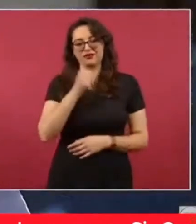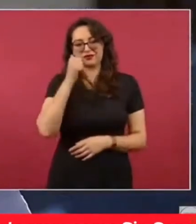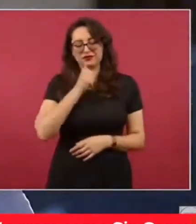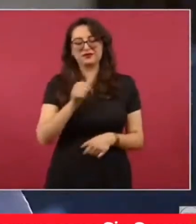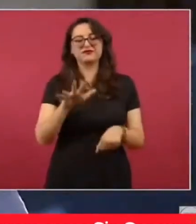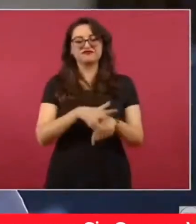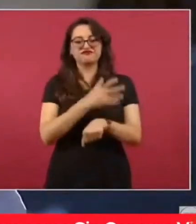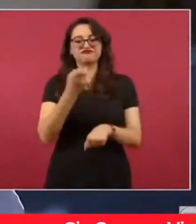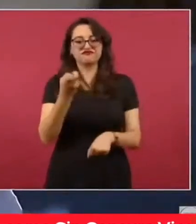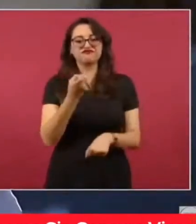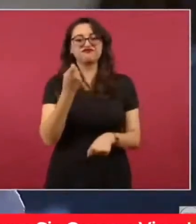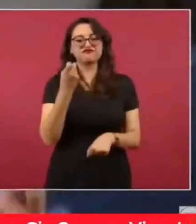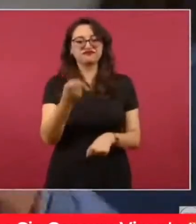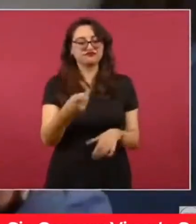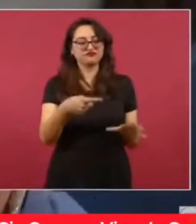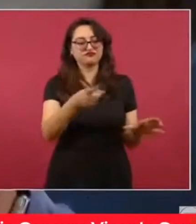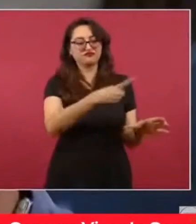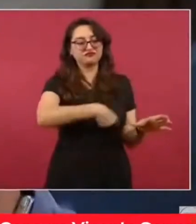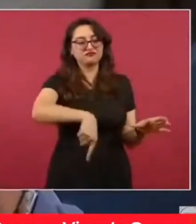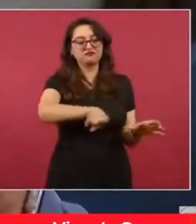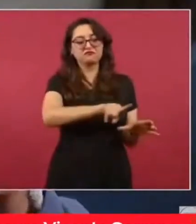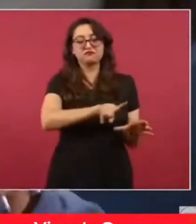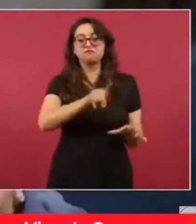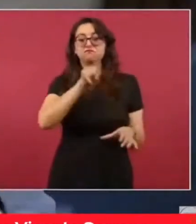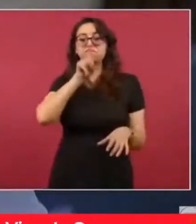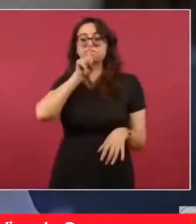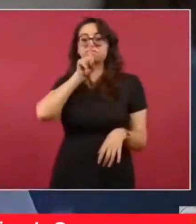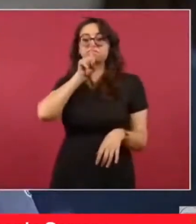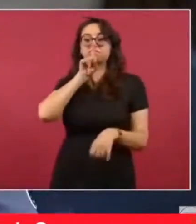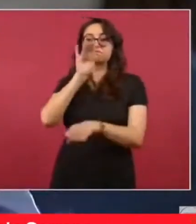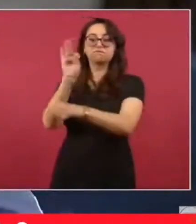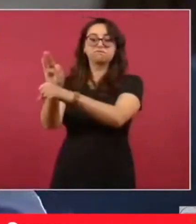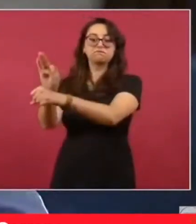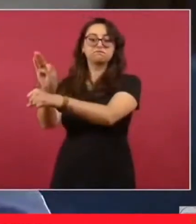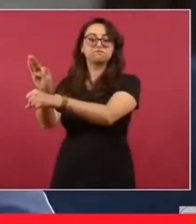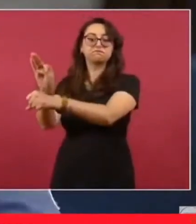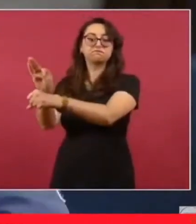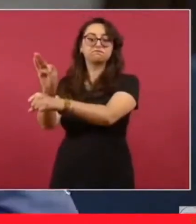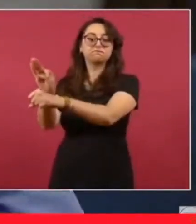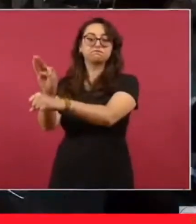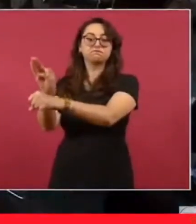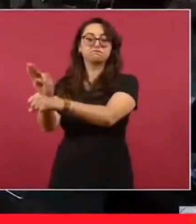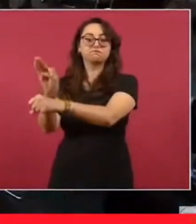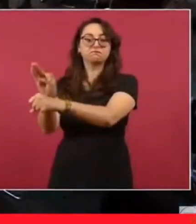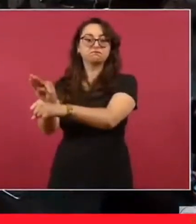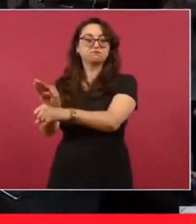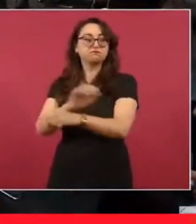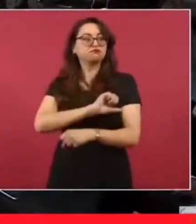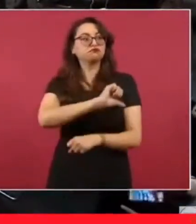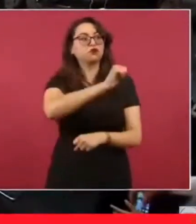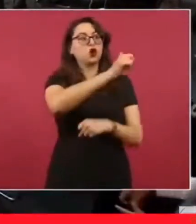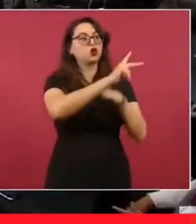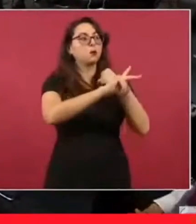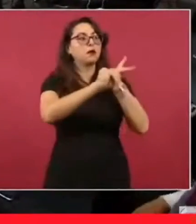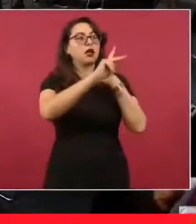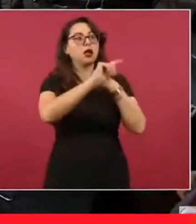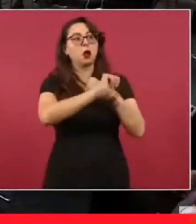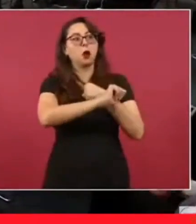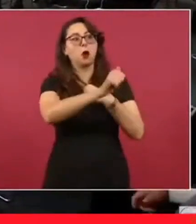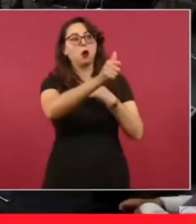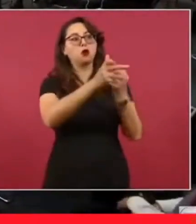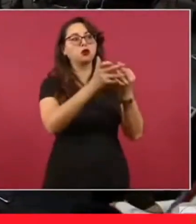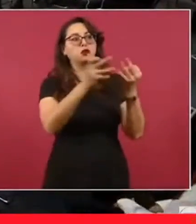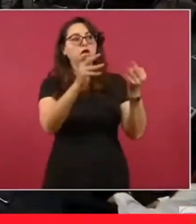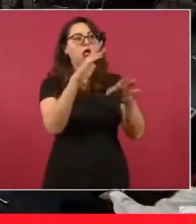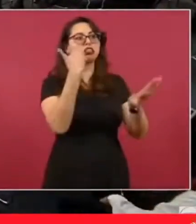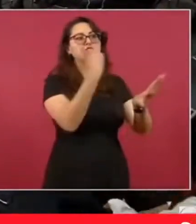ambientalistas no en otros lados que no sean sus terrenos es decir o sea con otros Entonces eso explica un